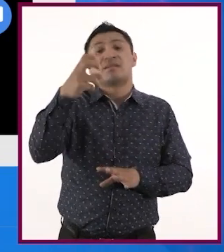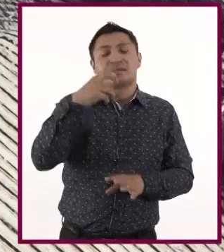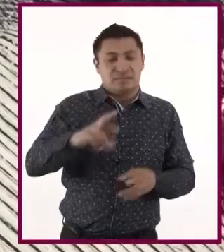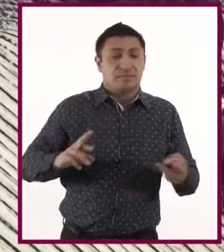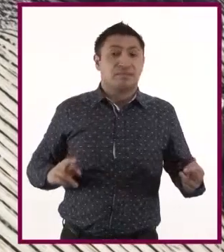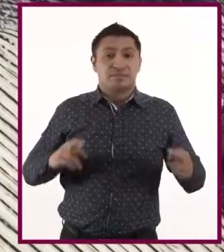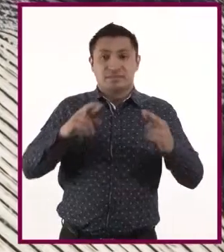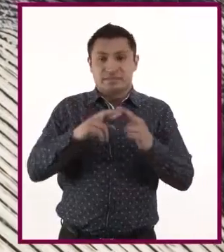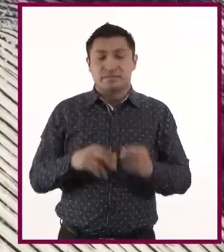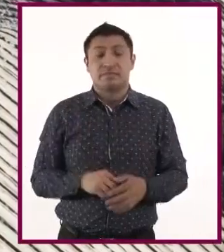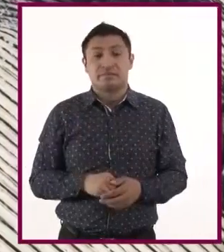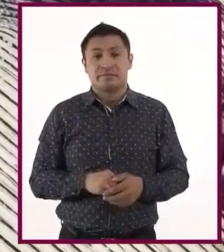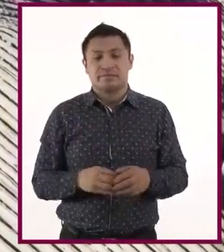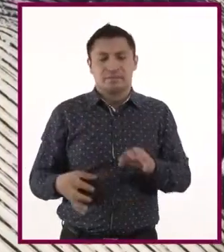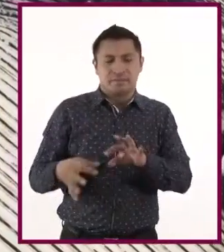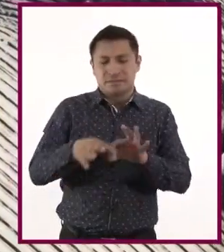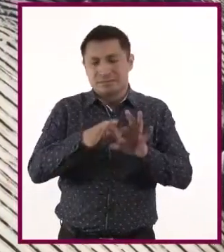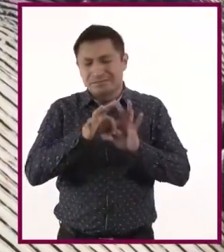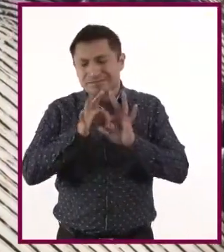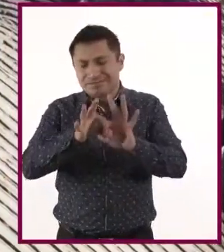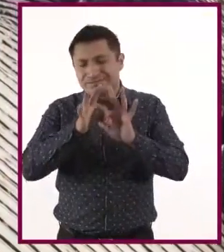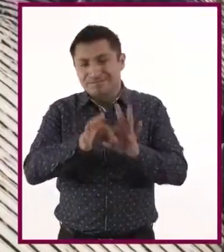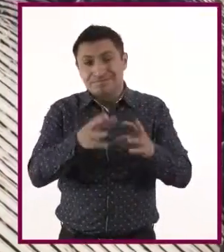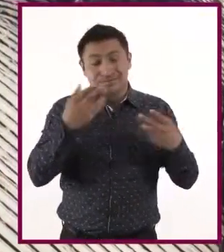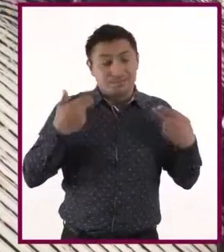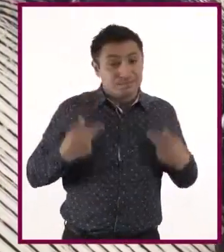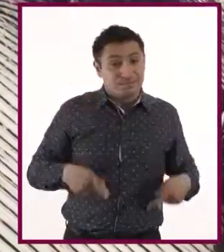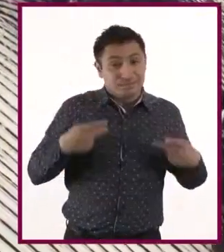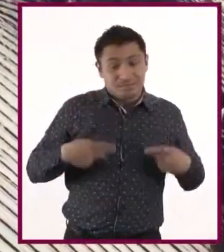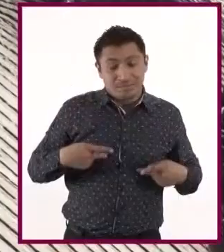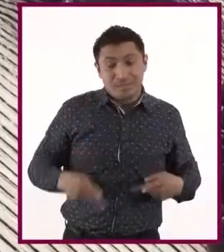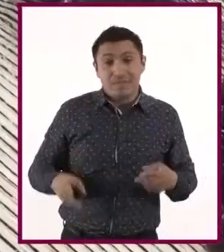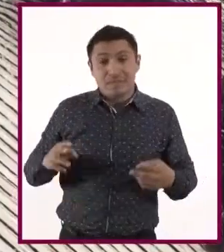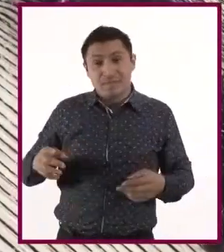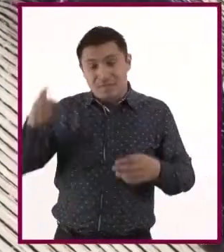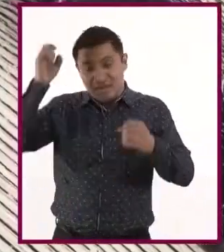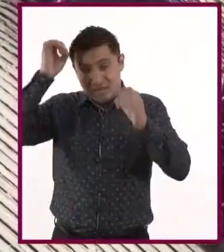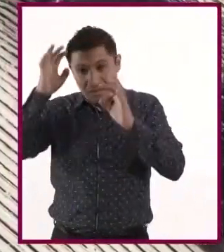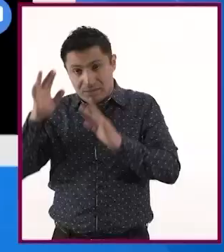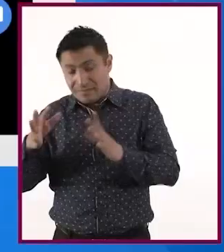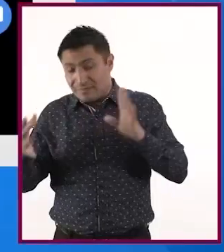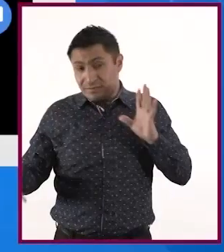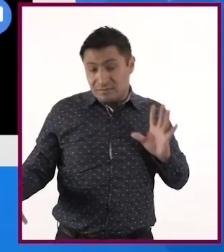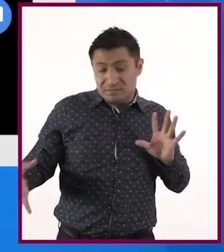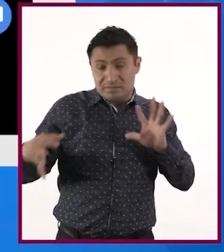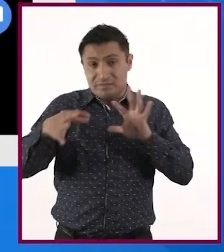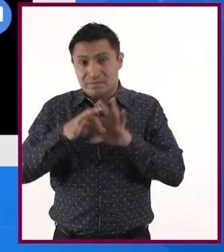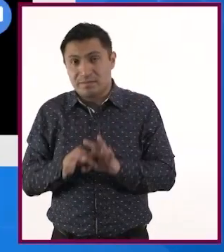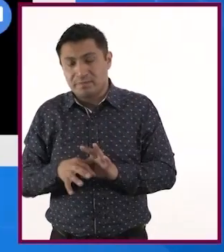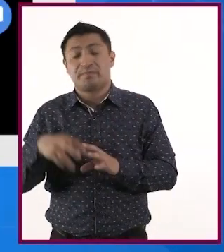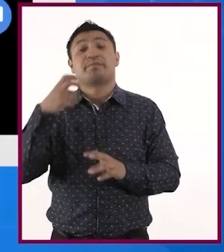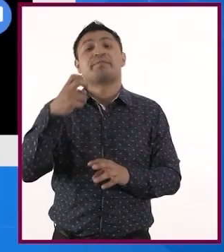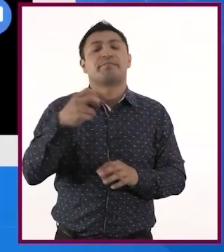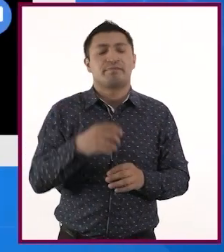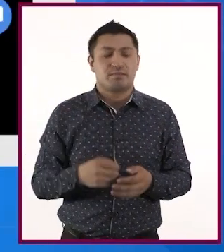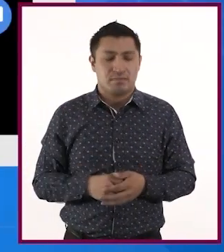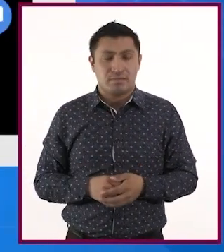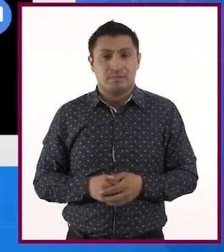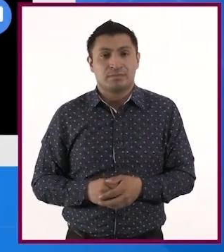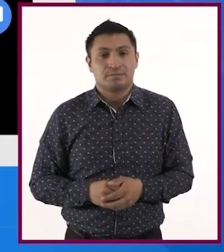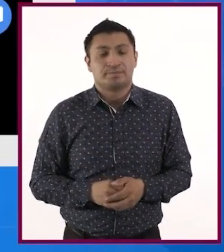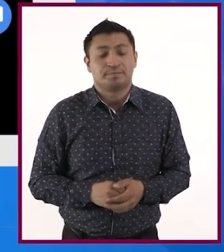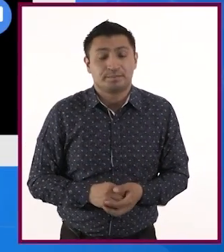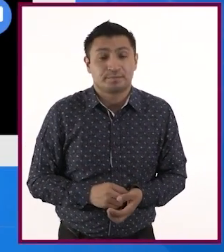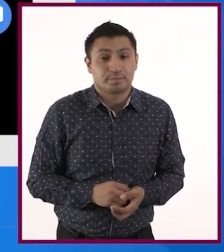una religión. Este vínculo que existe entre nosotros y lo que para nosotros es sagrado.